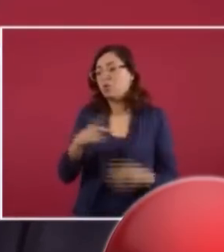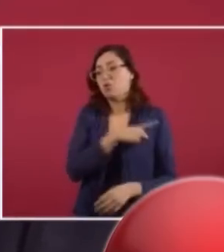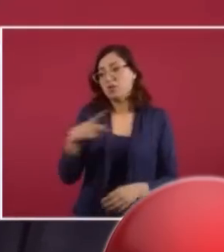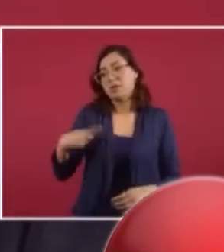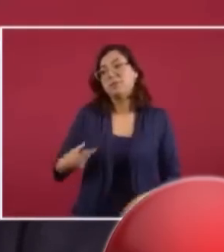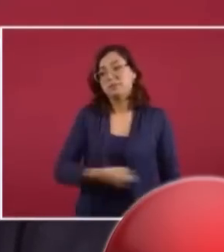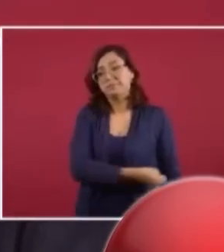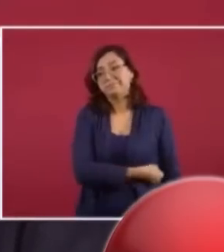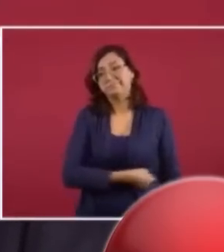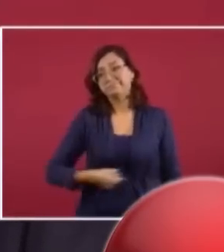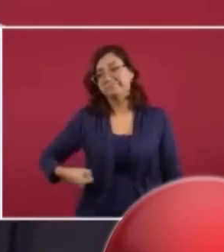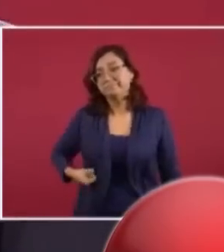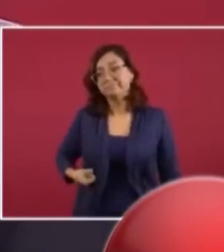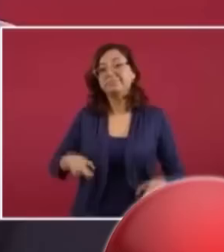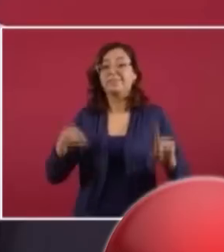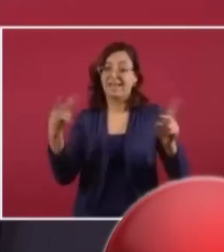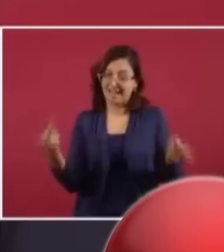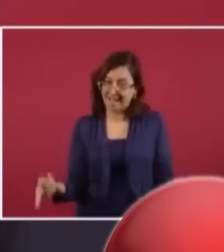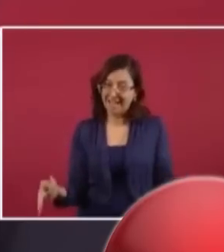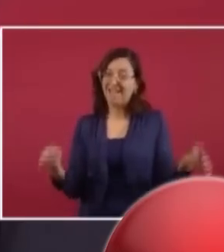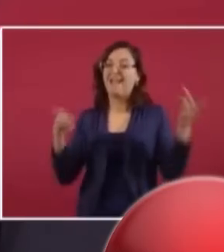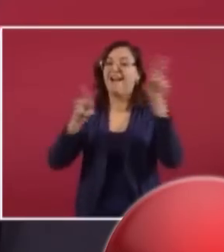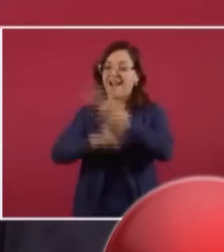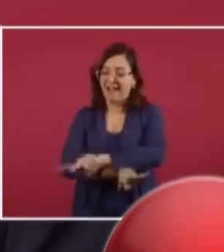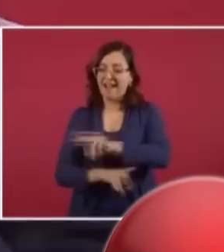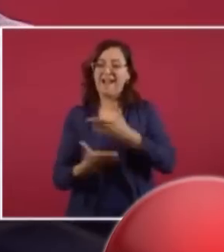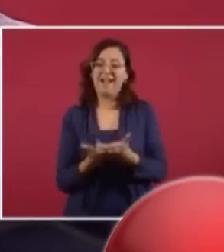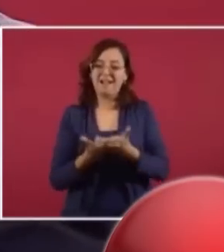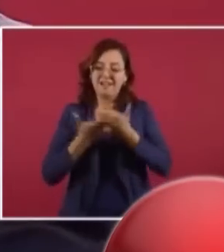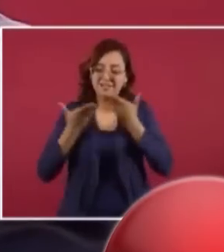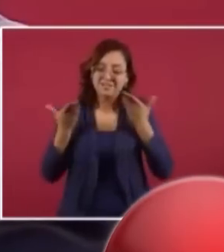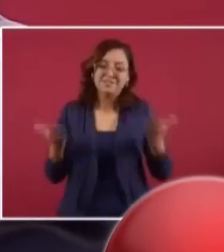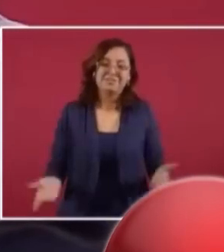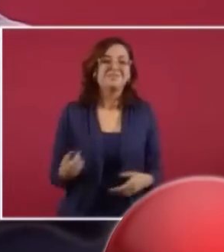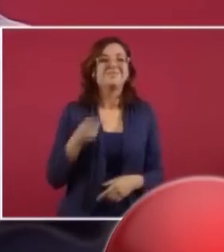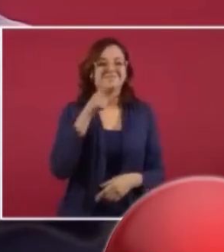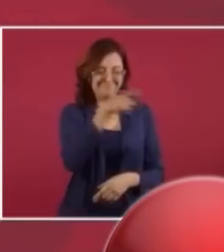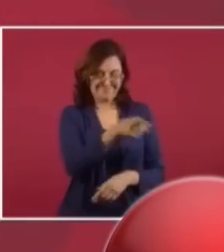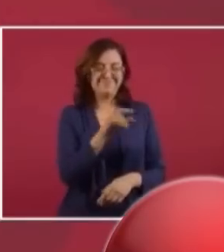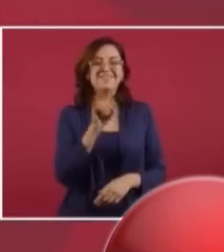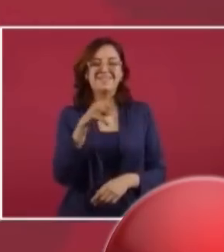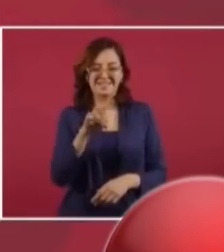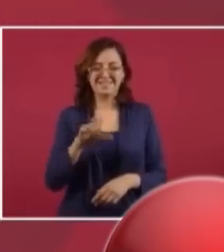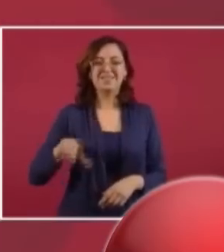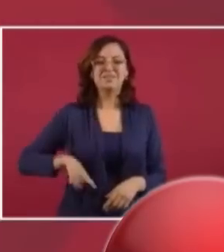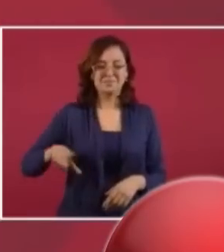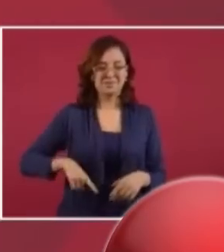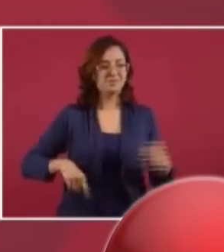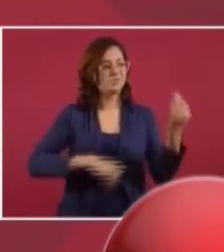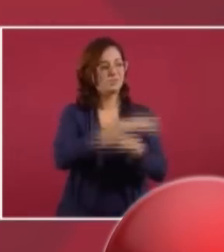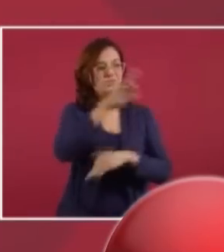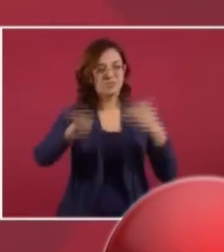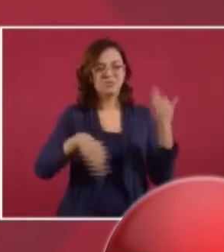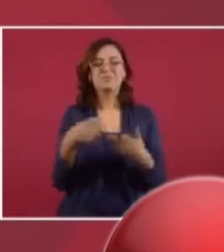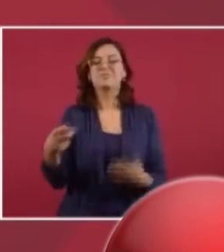¿no? Pues ahora se tiene que apretar el cinturón el gobierno,